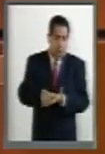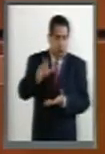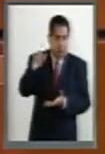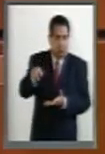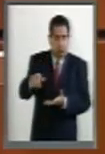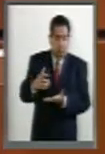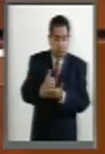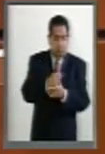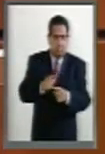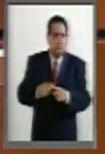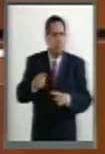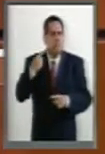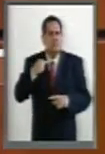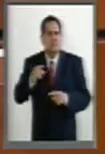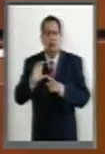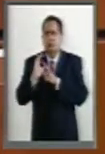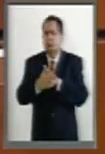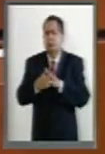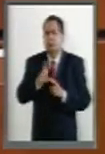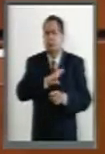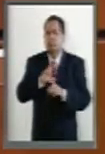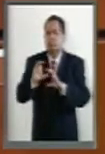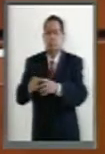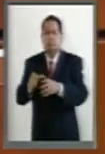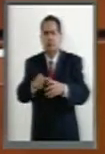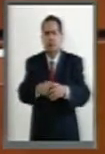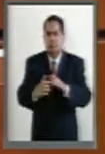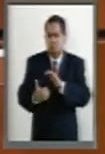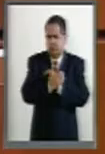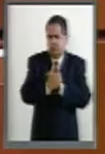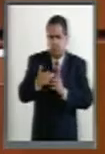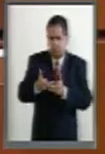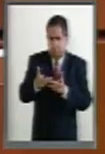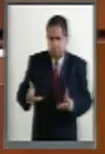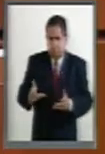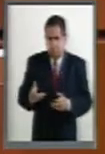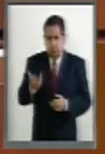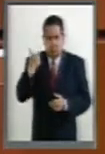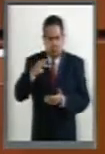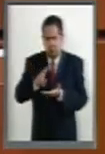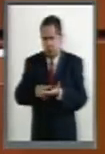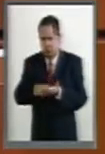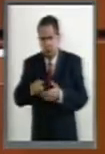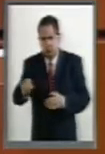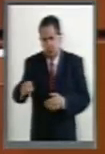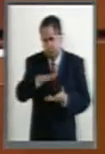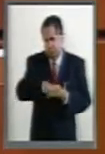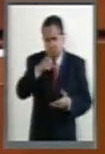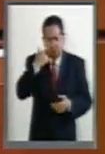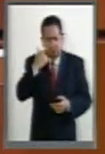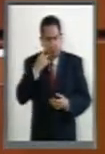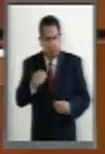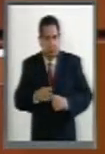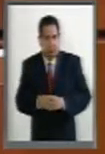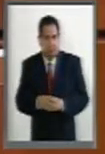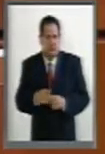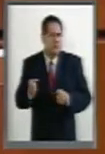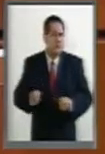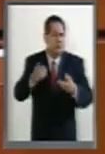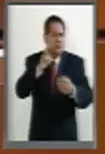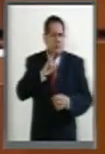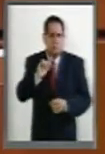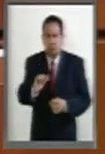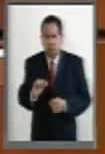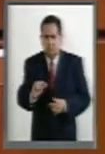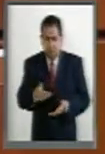mayoritariamente en los comités particulares solicitantes de tierra eran varones, generalmente, pocas mujeres.